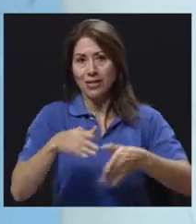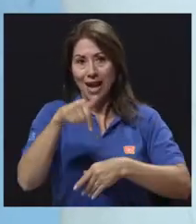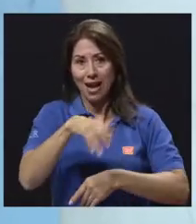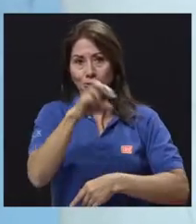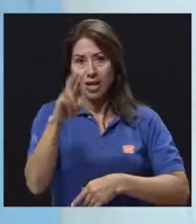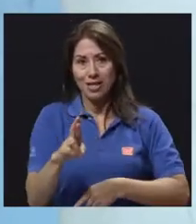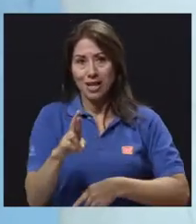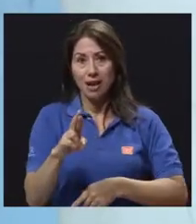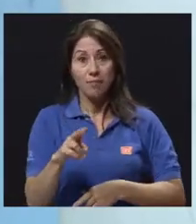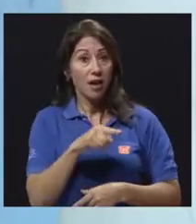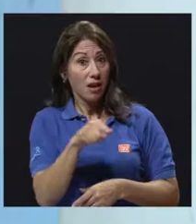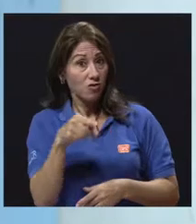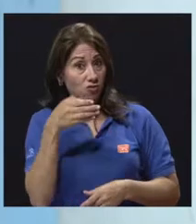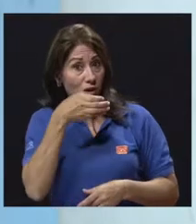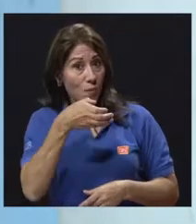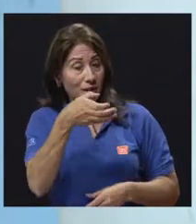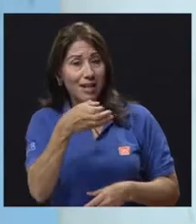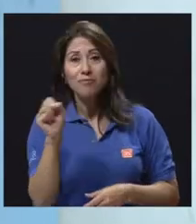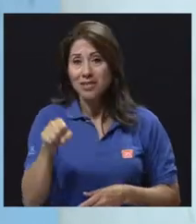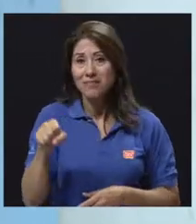digamos, nos recomendaban,